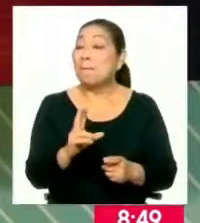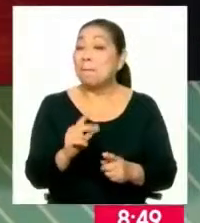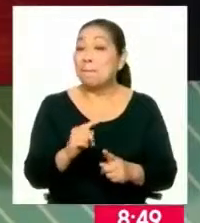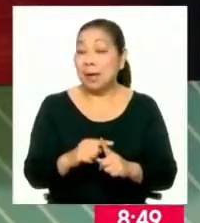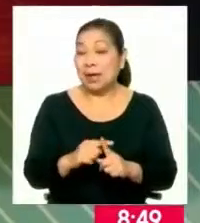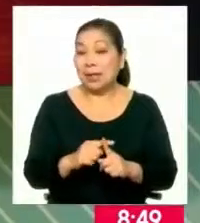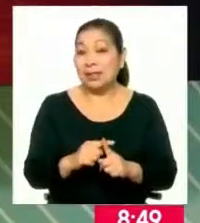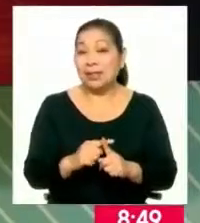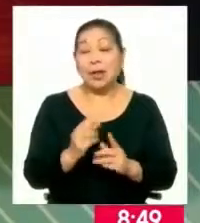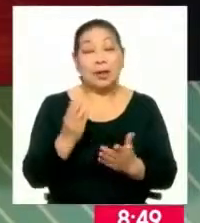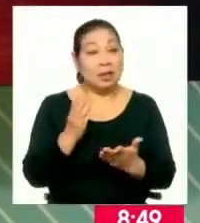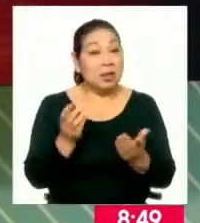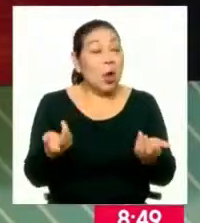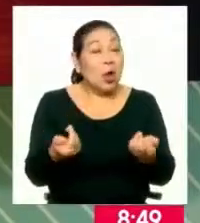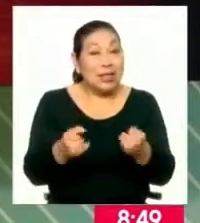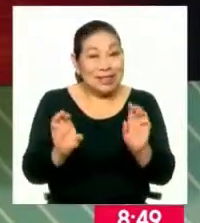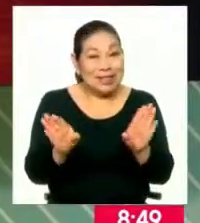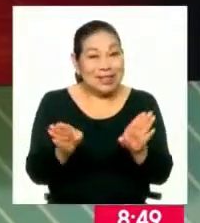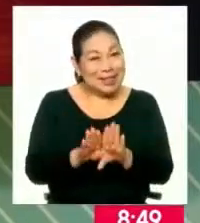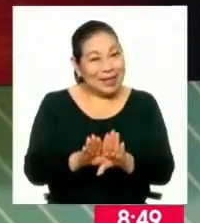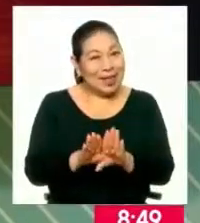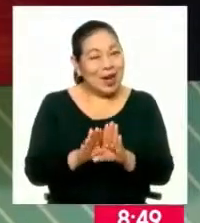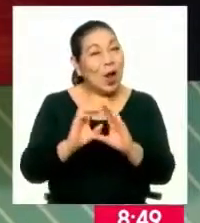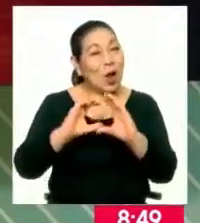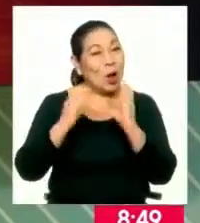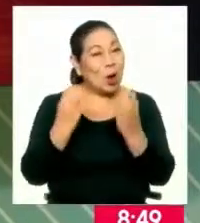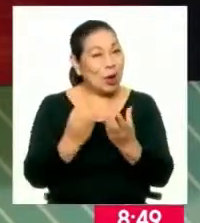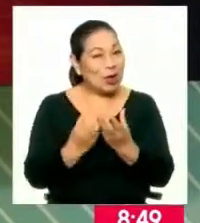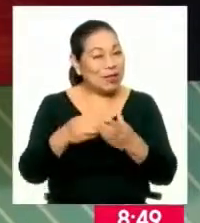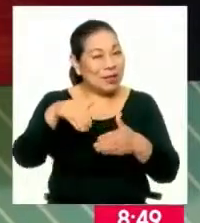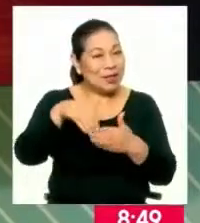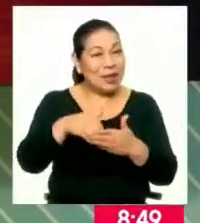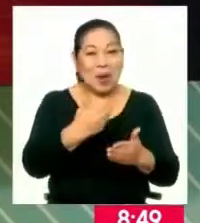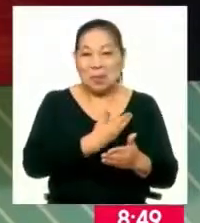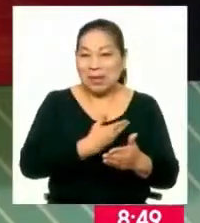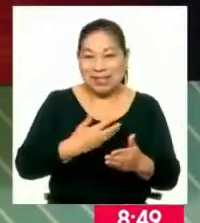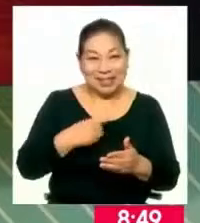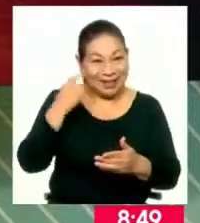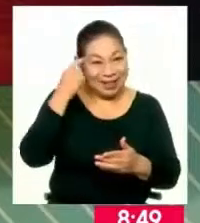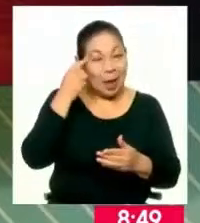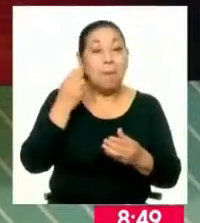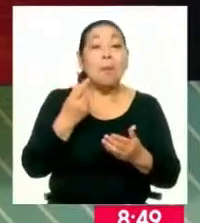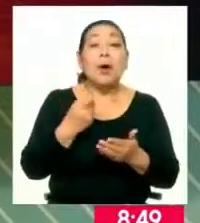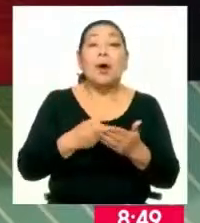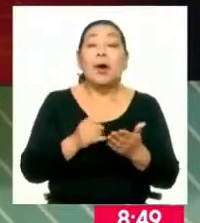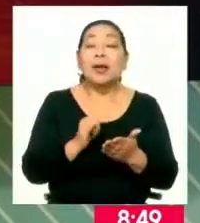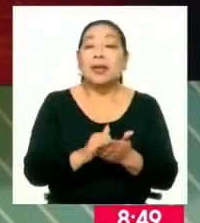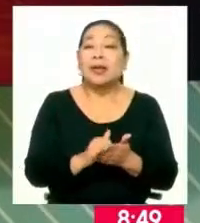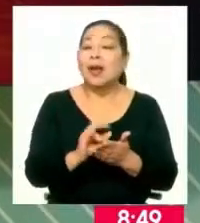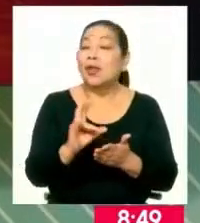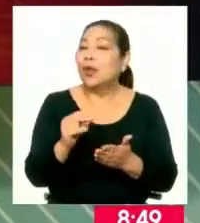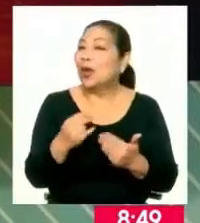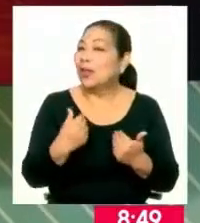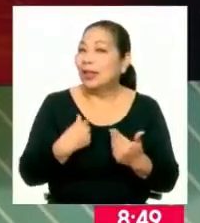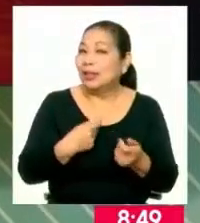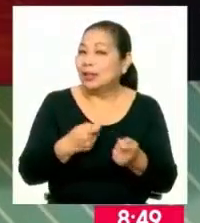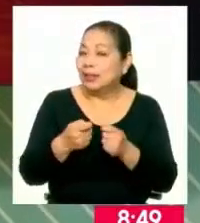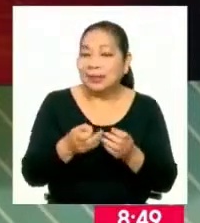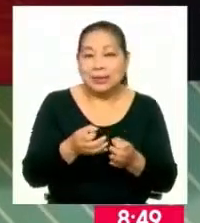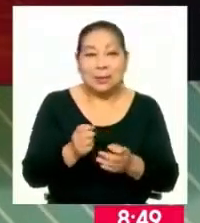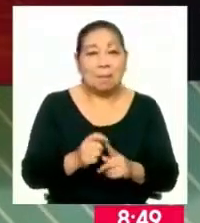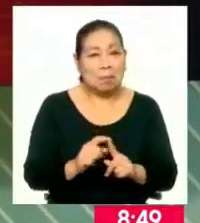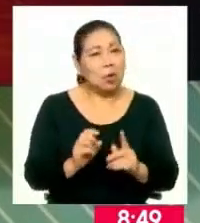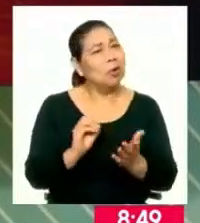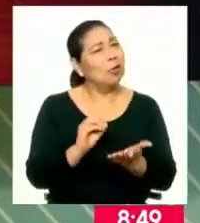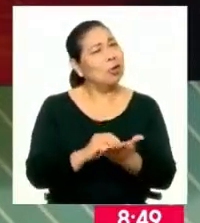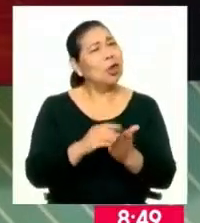Ante el cierre del Congreso, más no la elección presidencial. ¿Por qué? Porque eso no tiene una regulación específica. No, pero